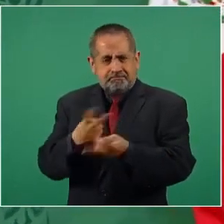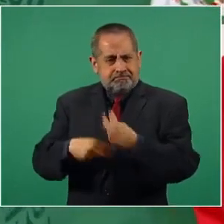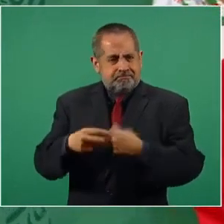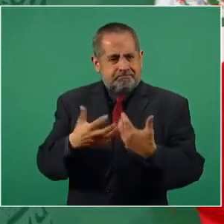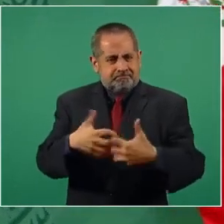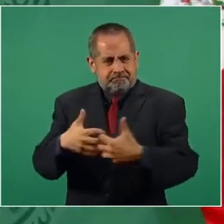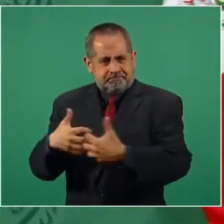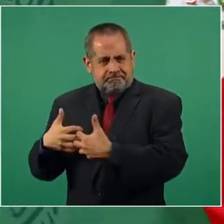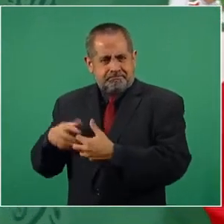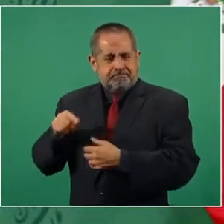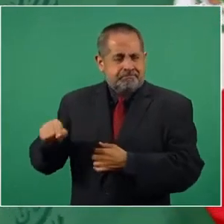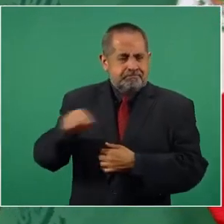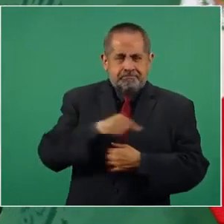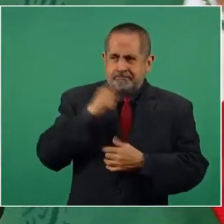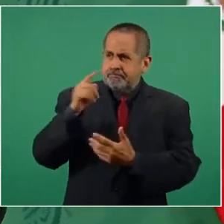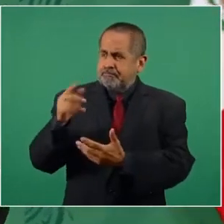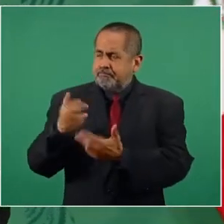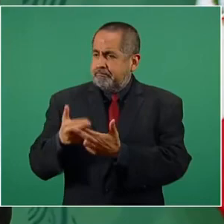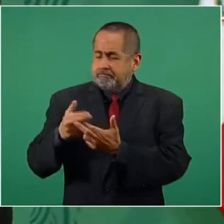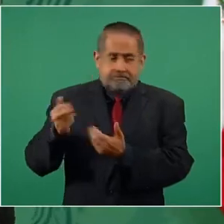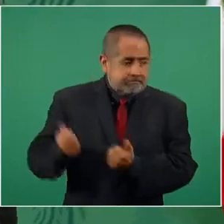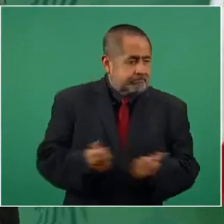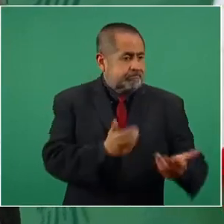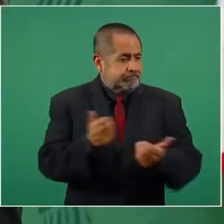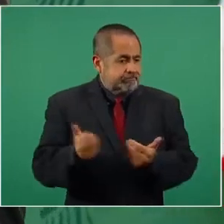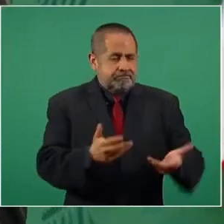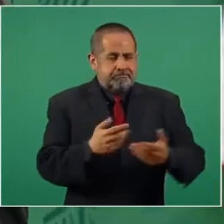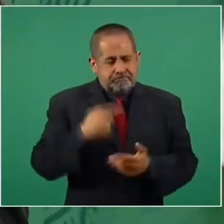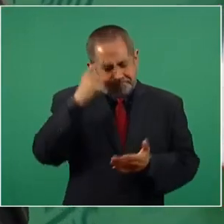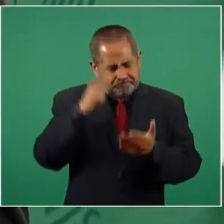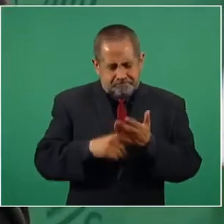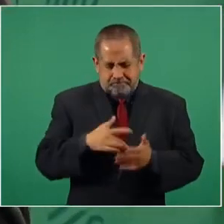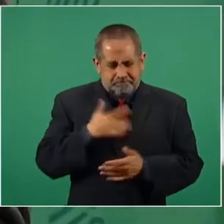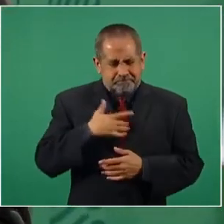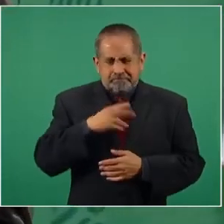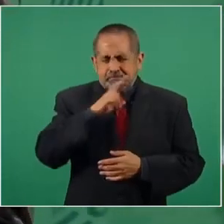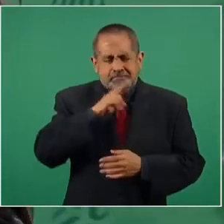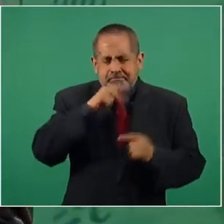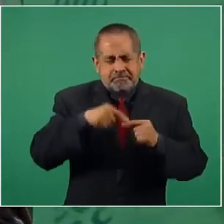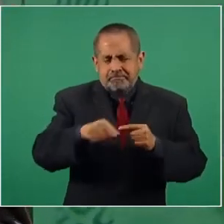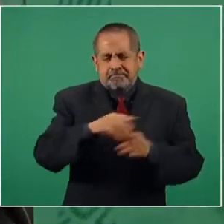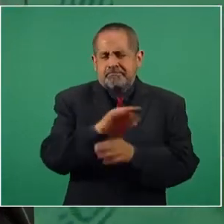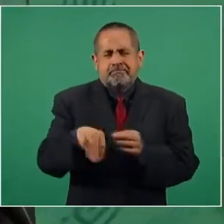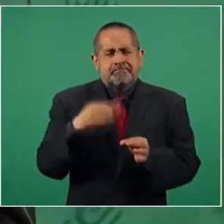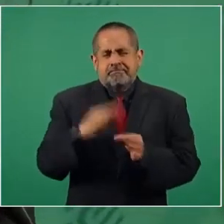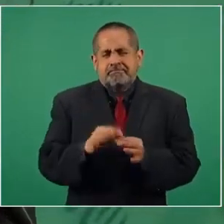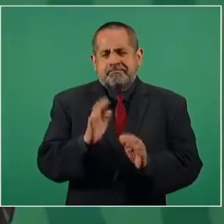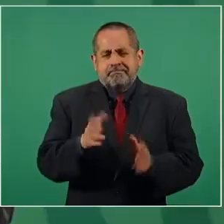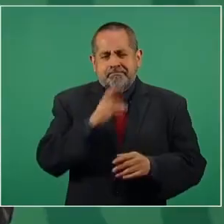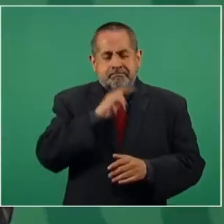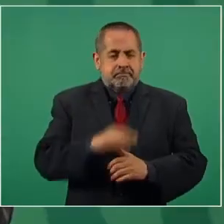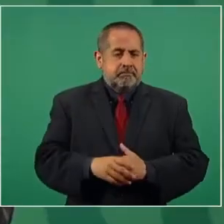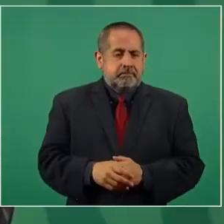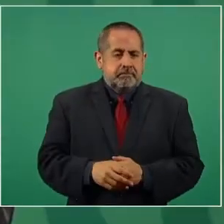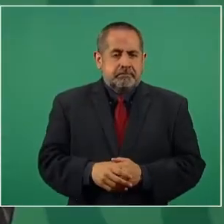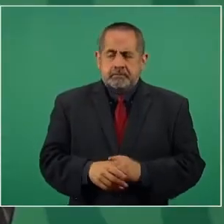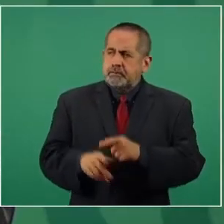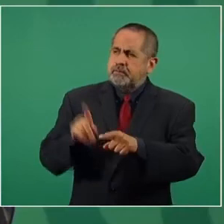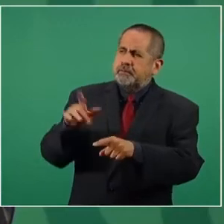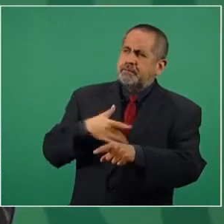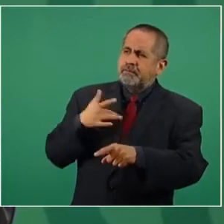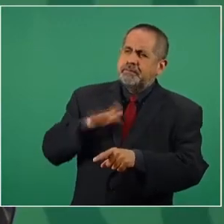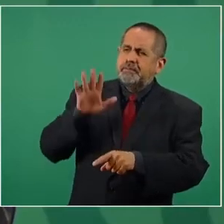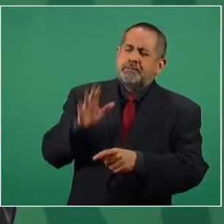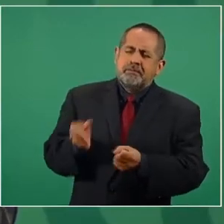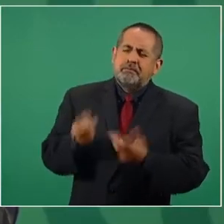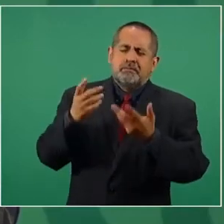para garantizar el suministro. Yo espero que pronto ya se regularice la situación. ¿Tienen algún estimado del impacto